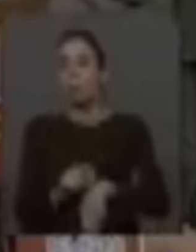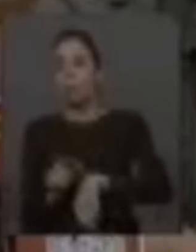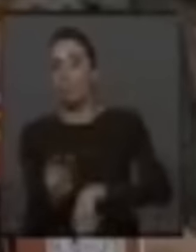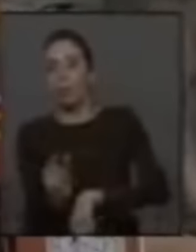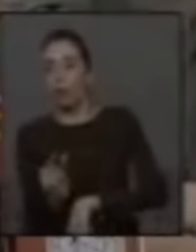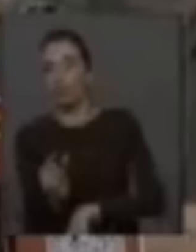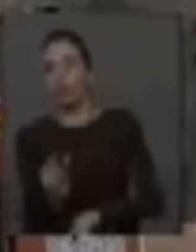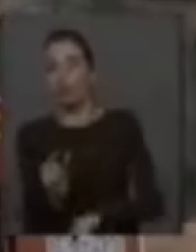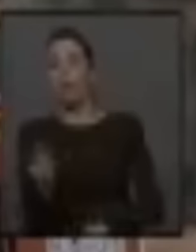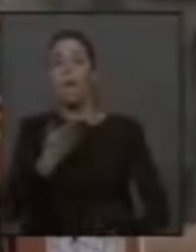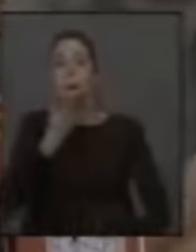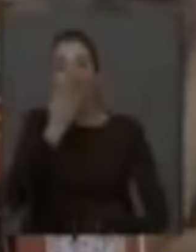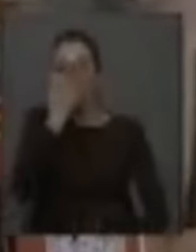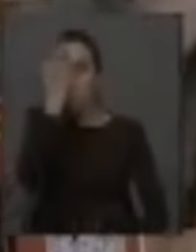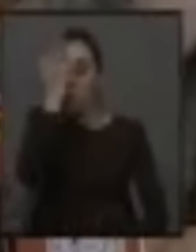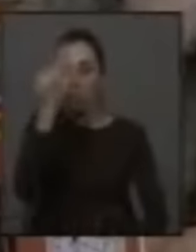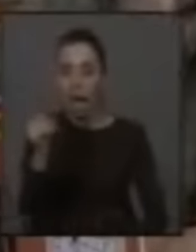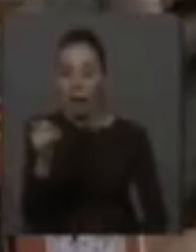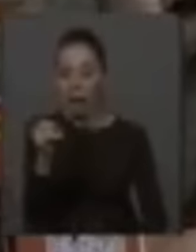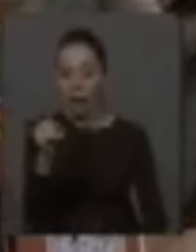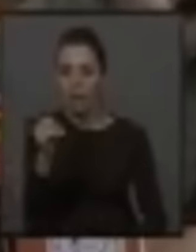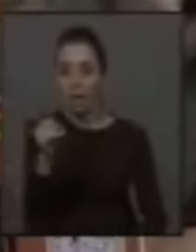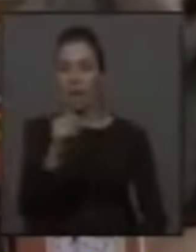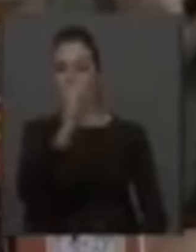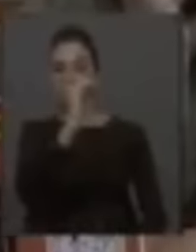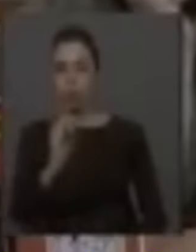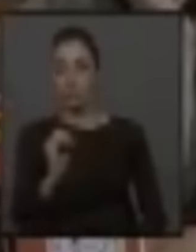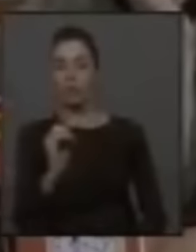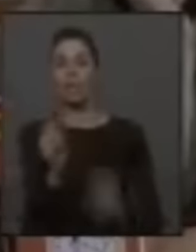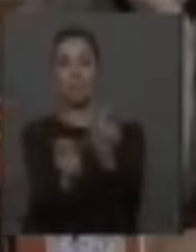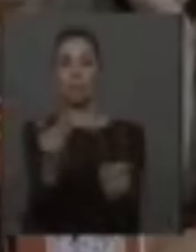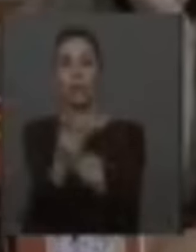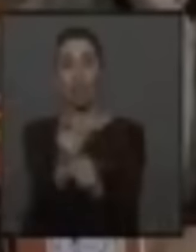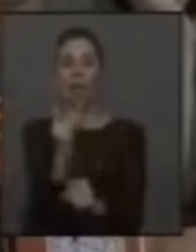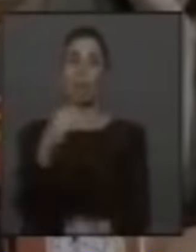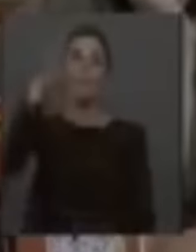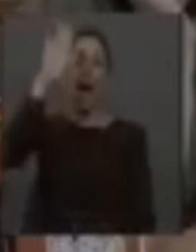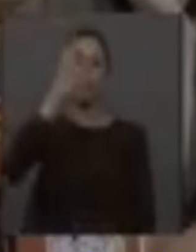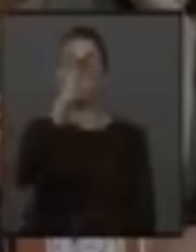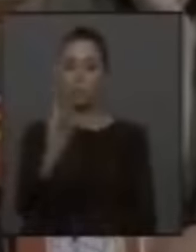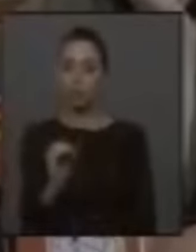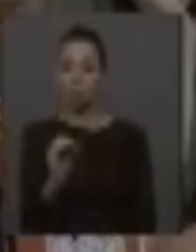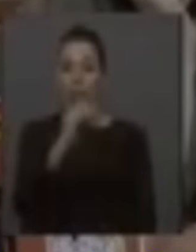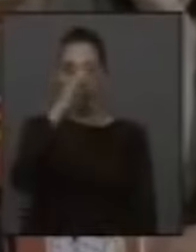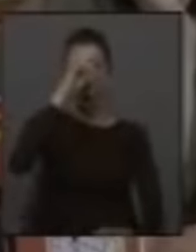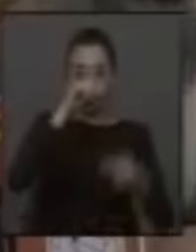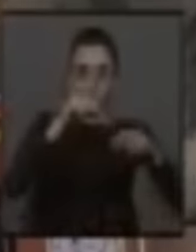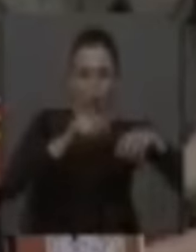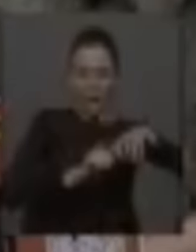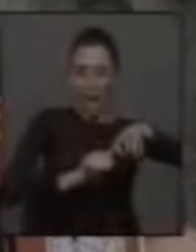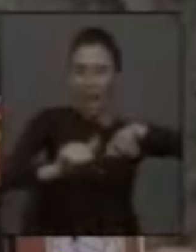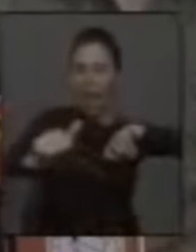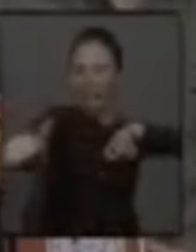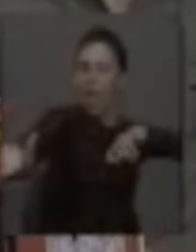tanto tiempo, cito en Punta Arenas, que tiene una de las tasas de adultos mayores más altas en Chile y que tiene el hospital en un extremo de la ciudad. Y los adultos